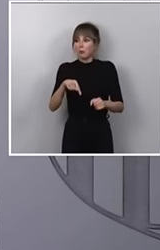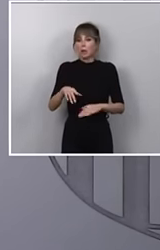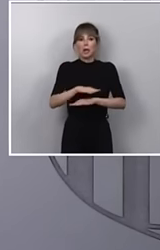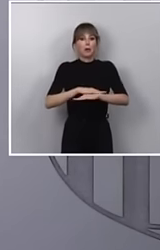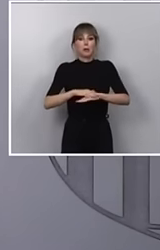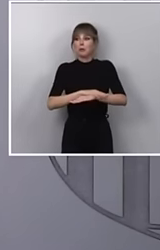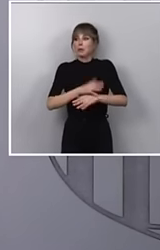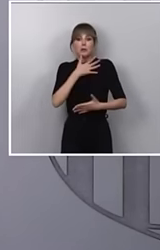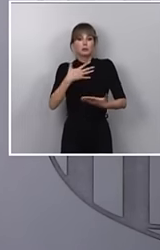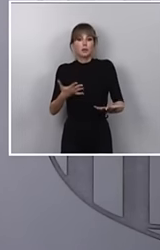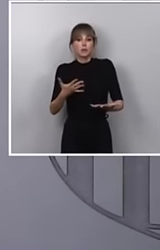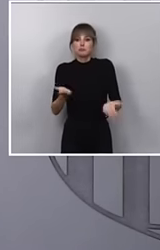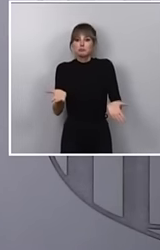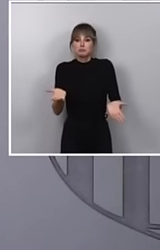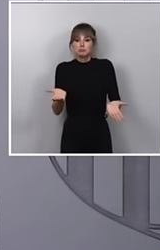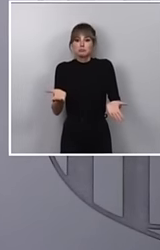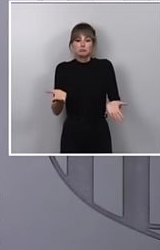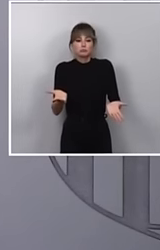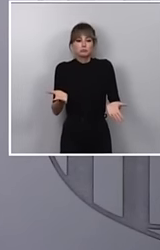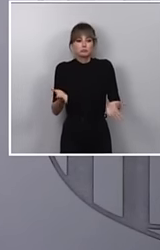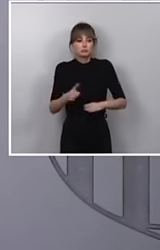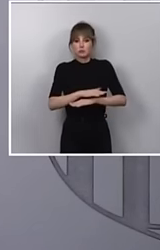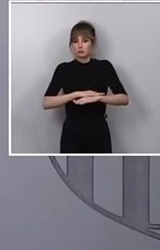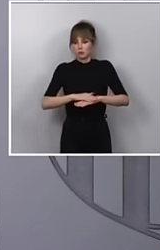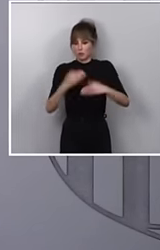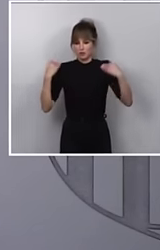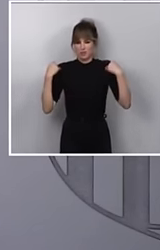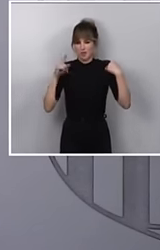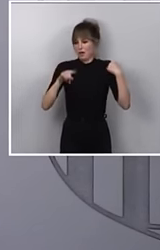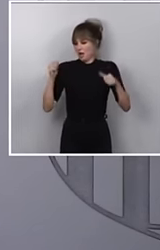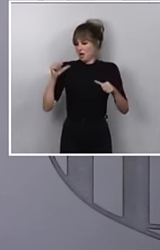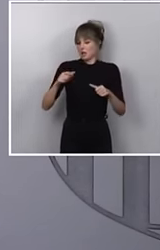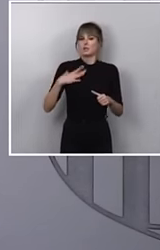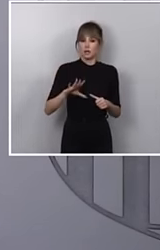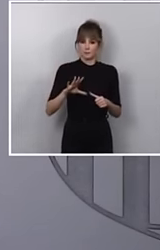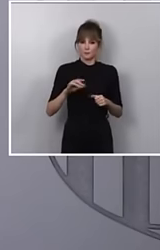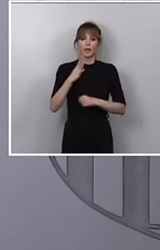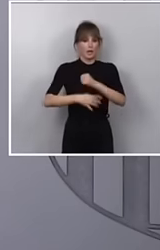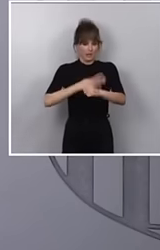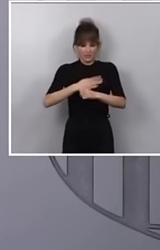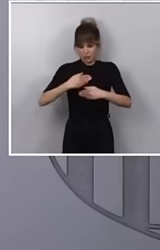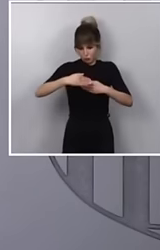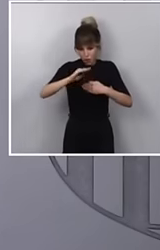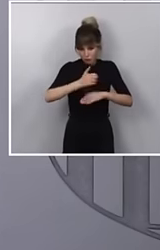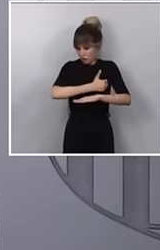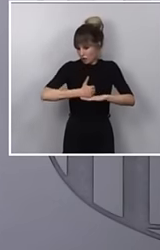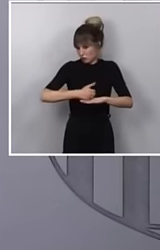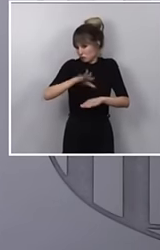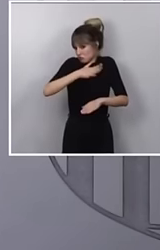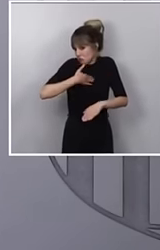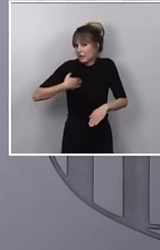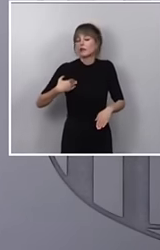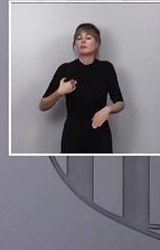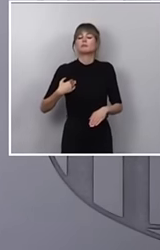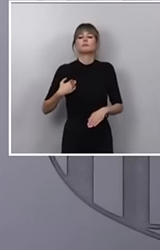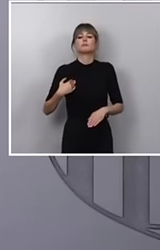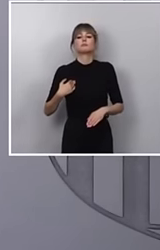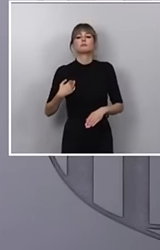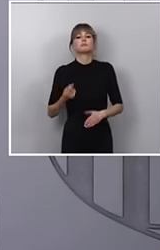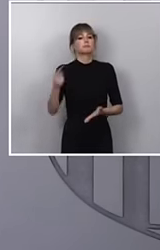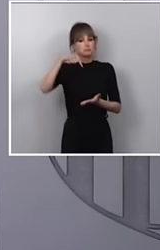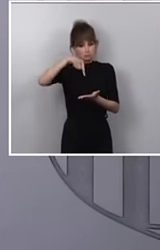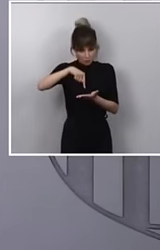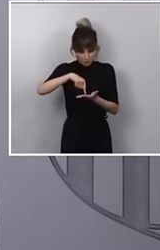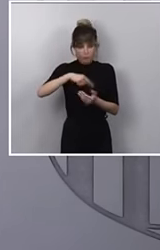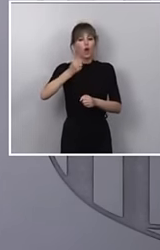gobierno en funciones. Este gobierno está al frente ya desde hace unos meses y lo que nos queda todavía de legislatura es lo que quieran los ciudadanos. Y mientras estemos aquí, vamos